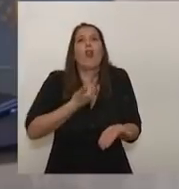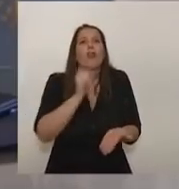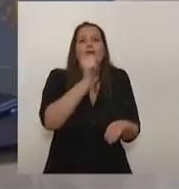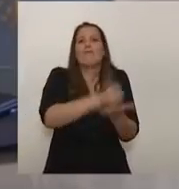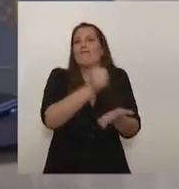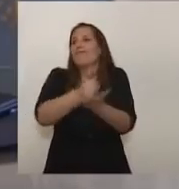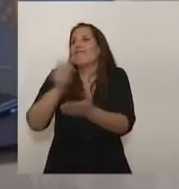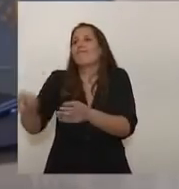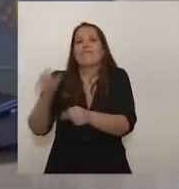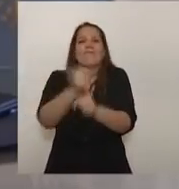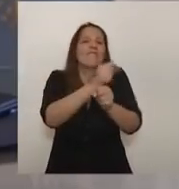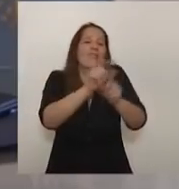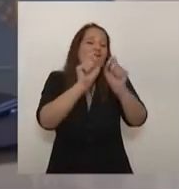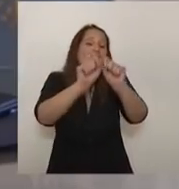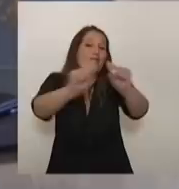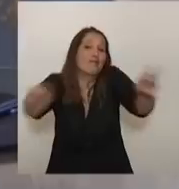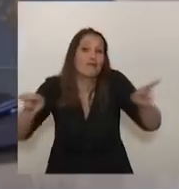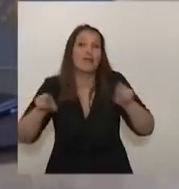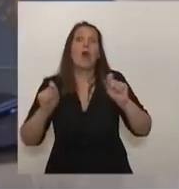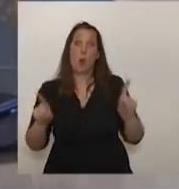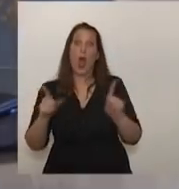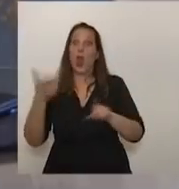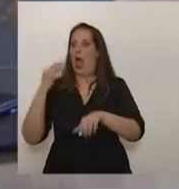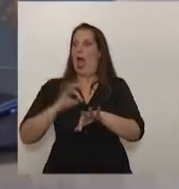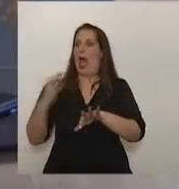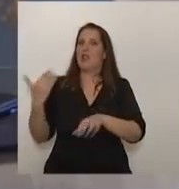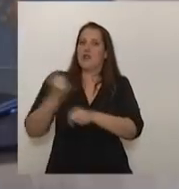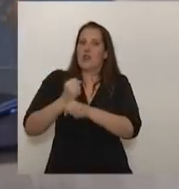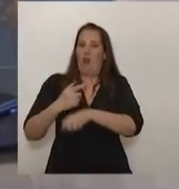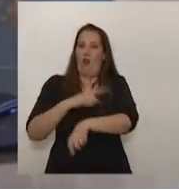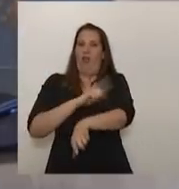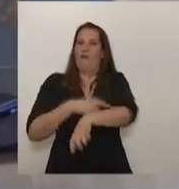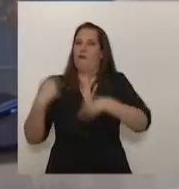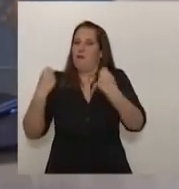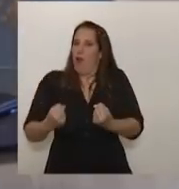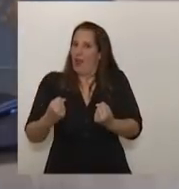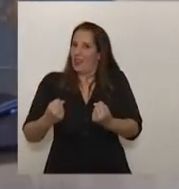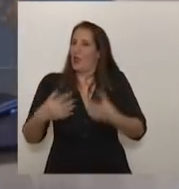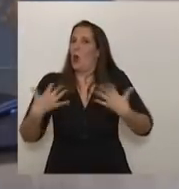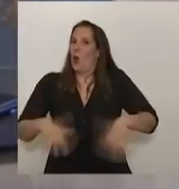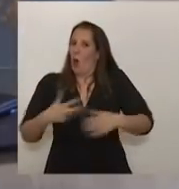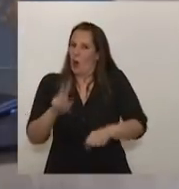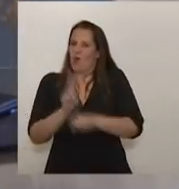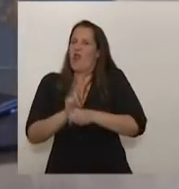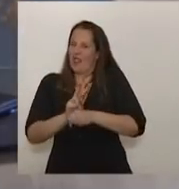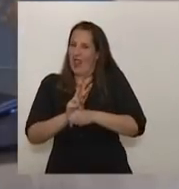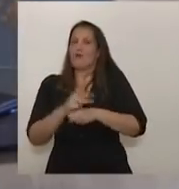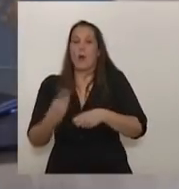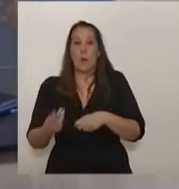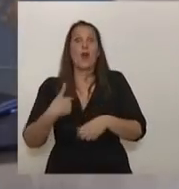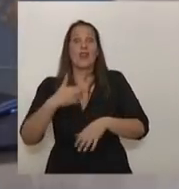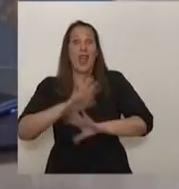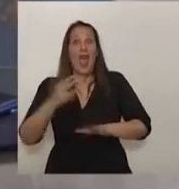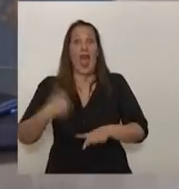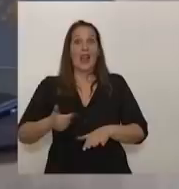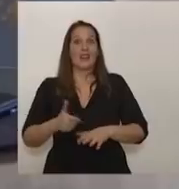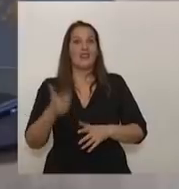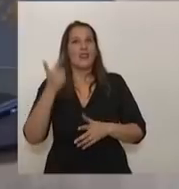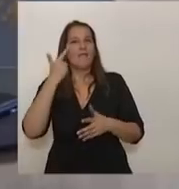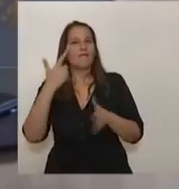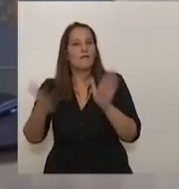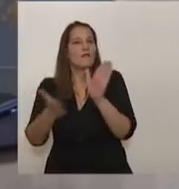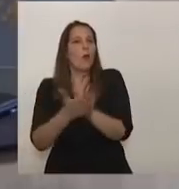Hagamos entre todos que el esfuerzo de estos años valga la pena. El sueño de esta Argentina que empezamos a construir